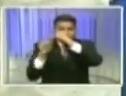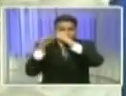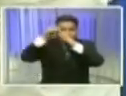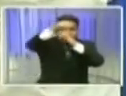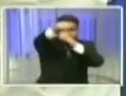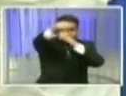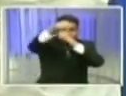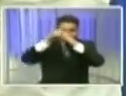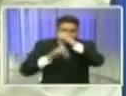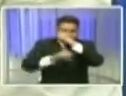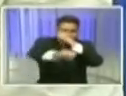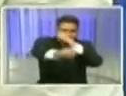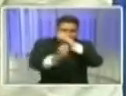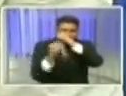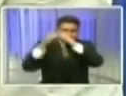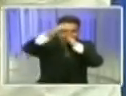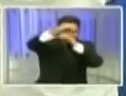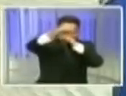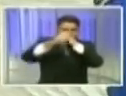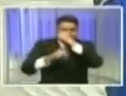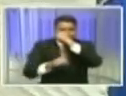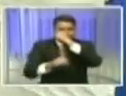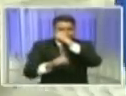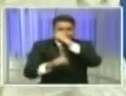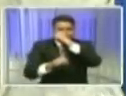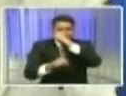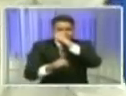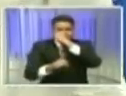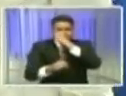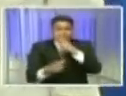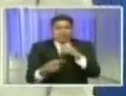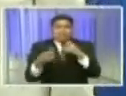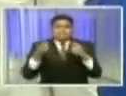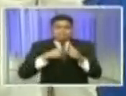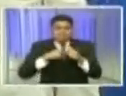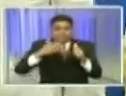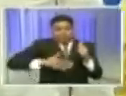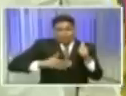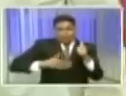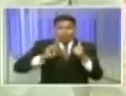Aquí. Él baja un poquito la guardia y le metes aquí.